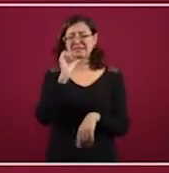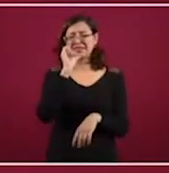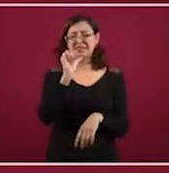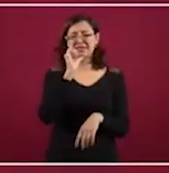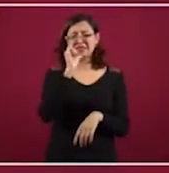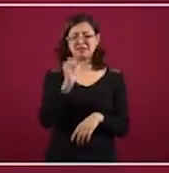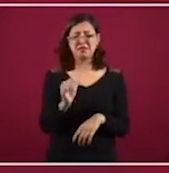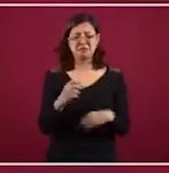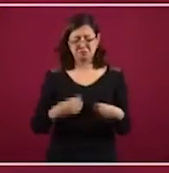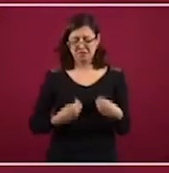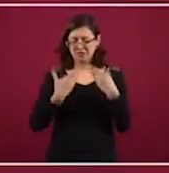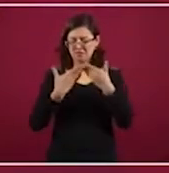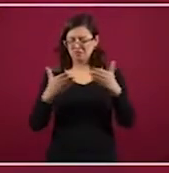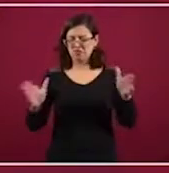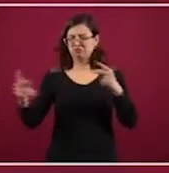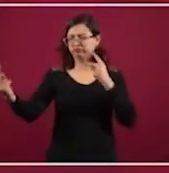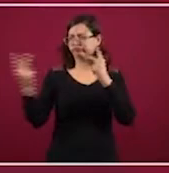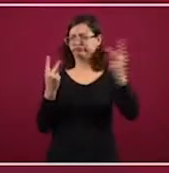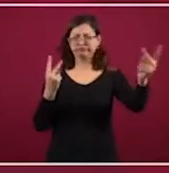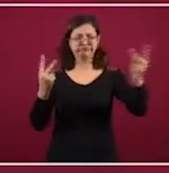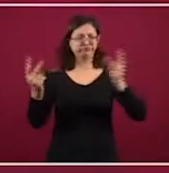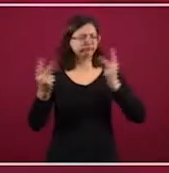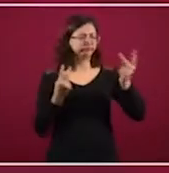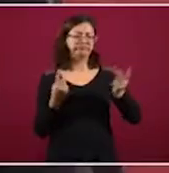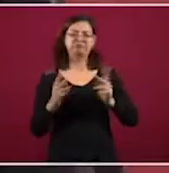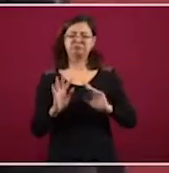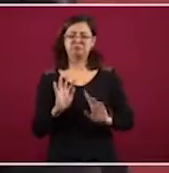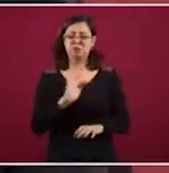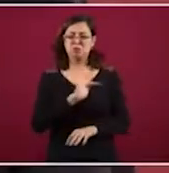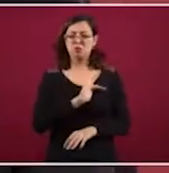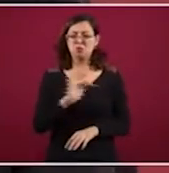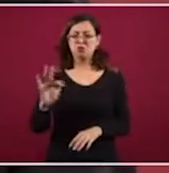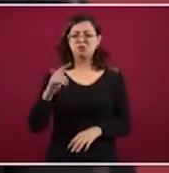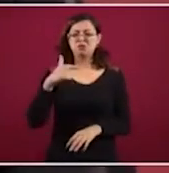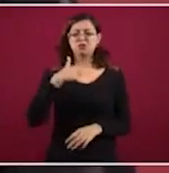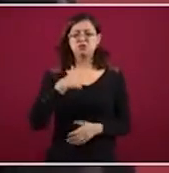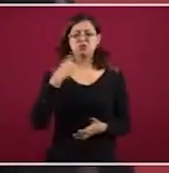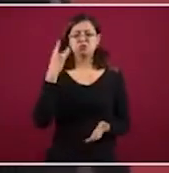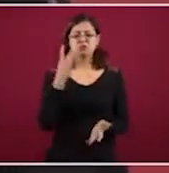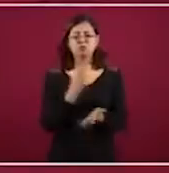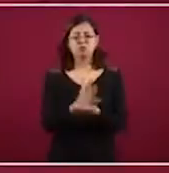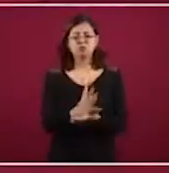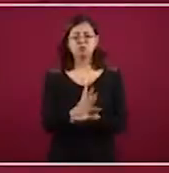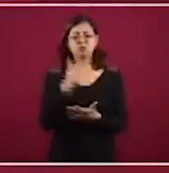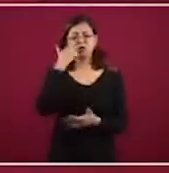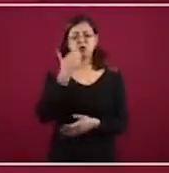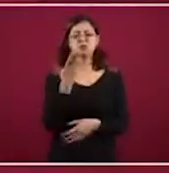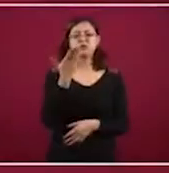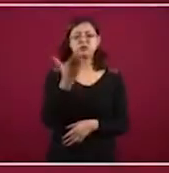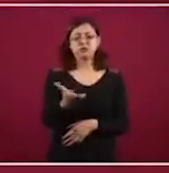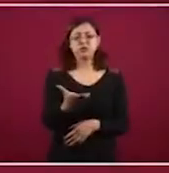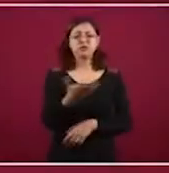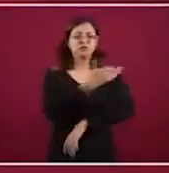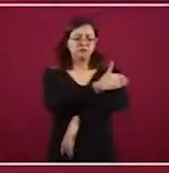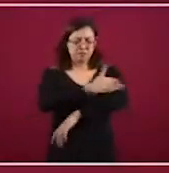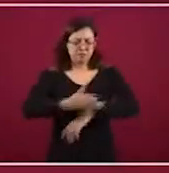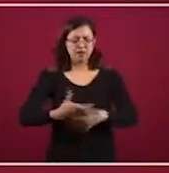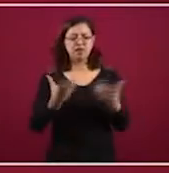la vida pública tiene que ser cada vez más pública, lo único que le vamos a pedir es que vengan los familiares.